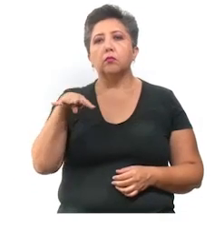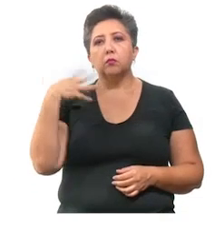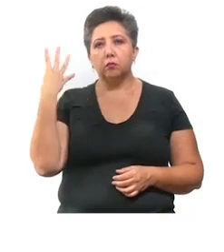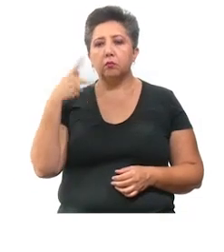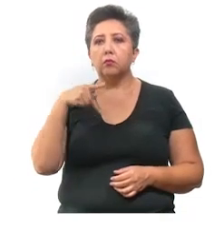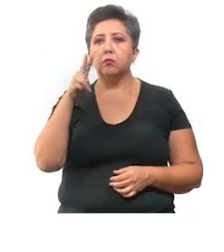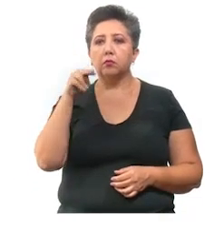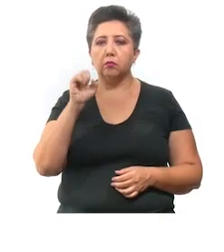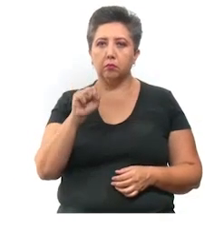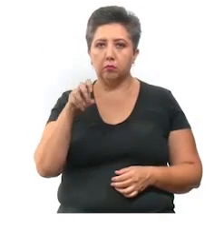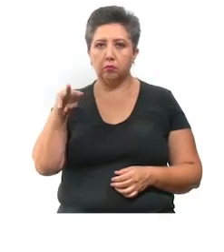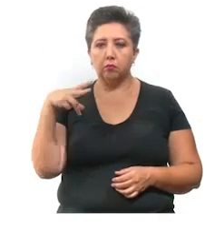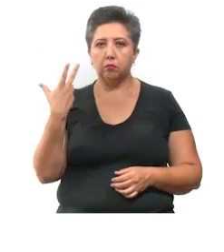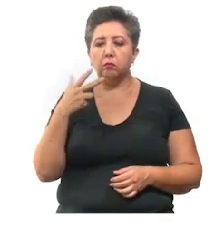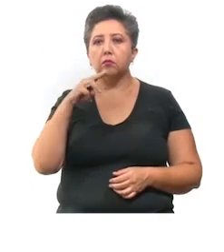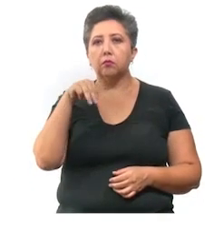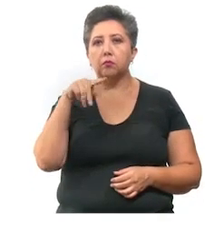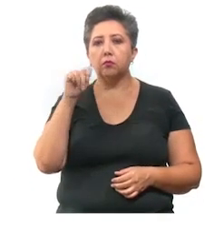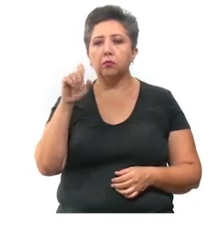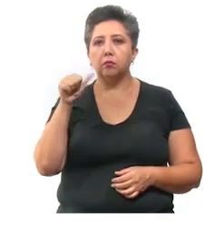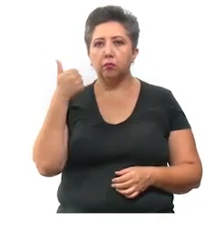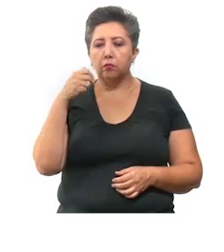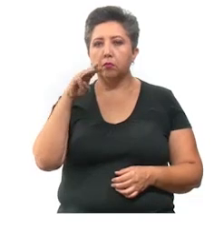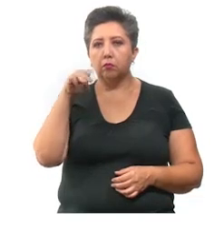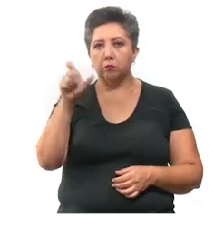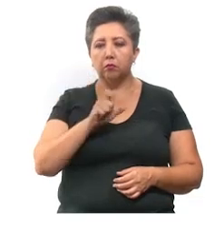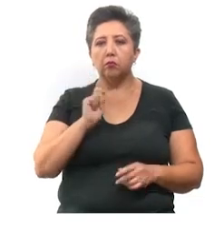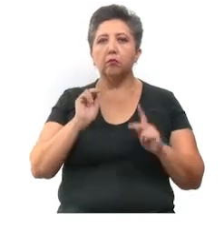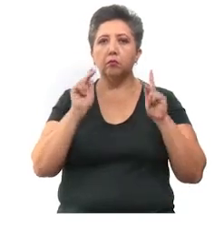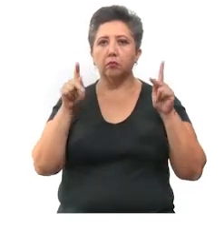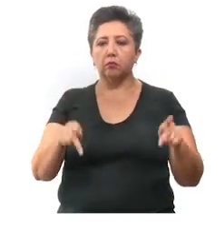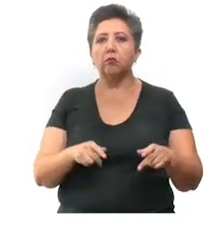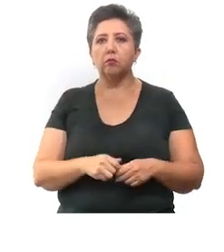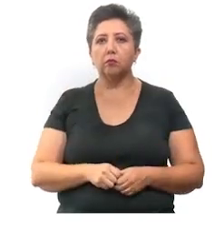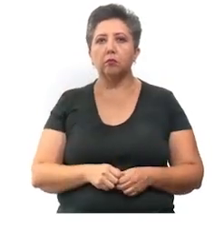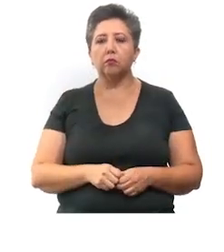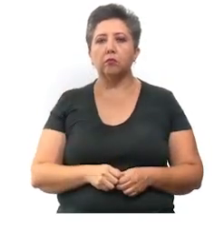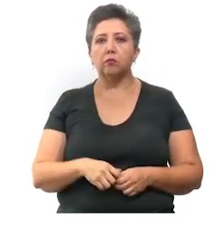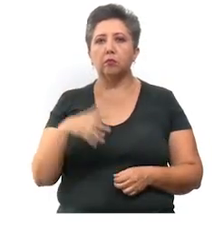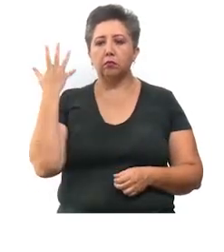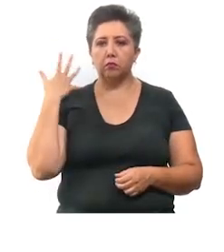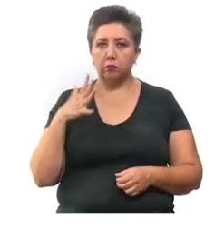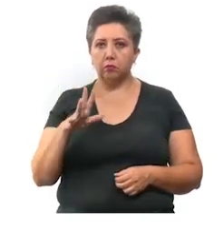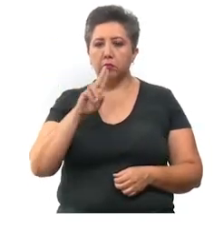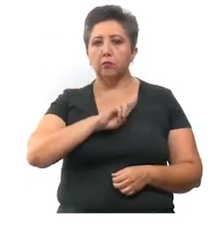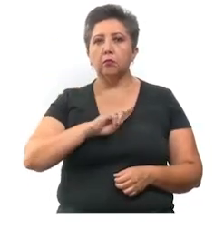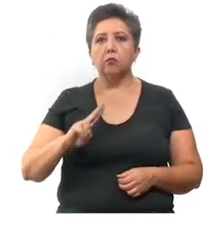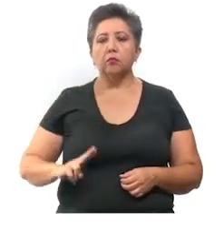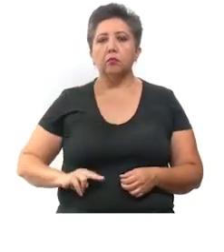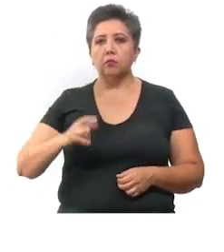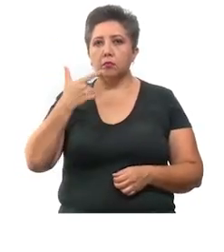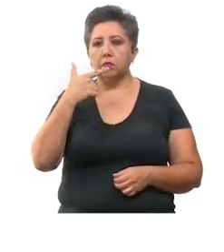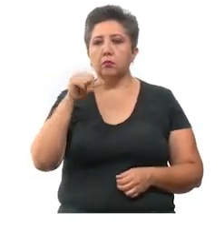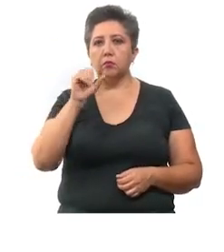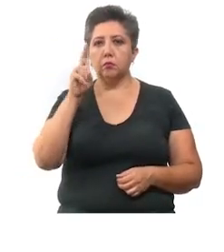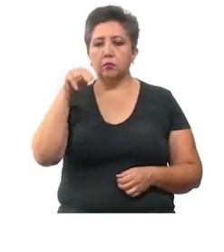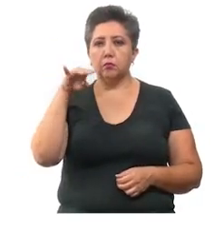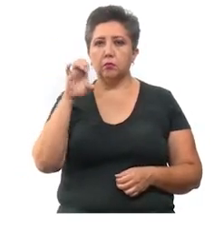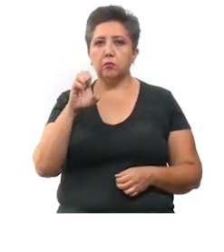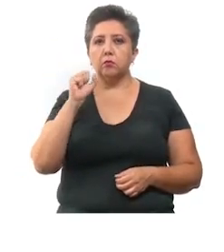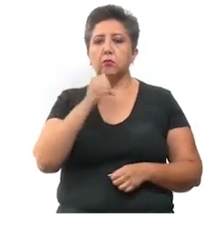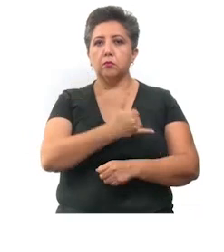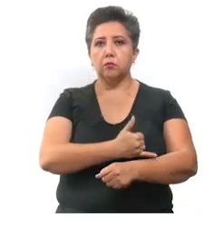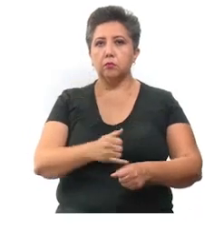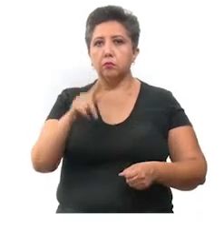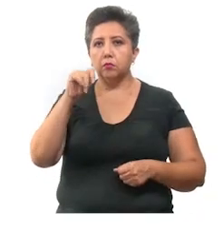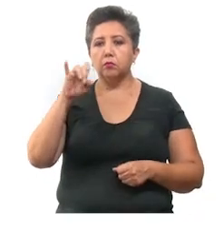14 en Canacín, 13 en Motul, 11 en Mashcanú y en Progreso, 10 más en Umán, 7 en Acanqué, Izamal y